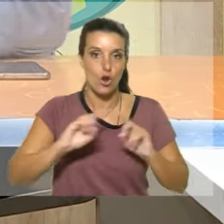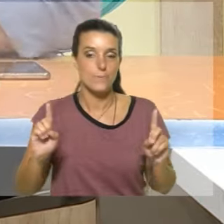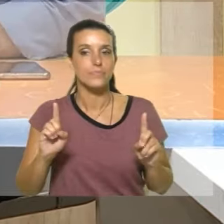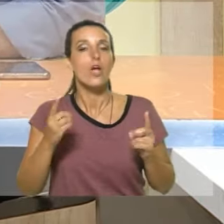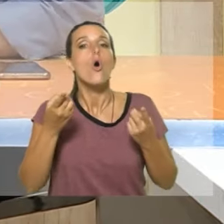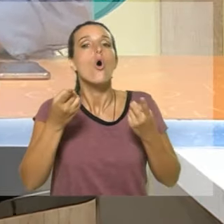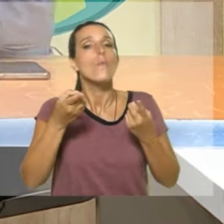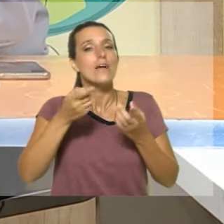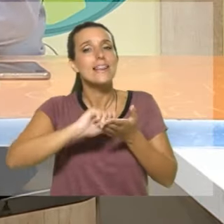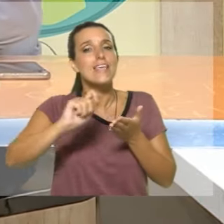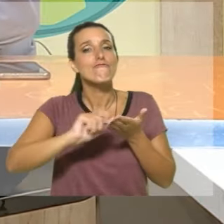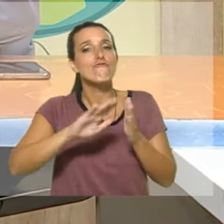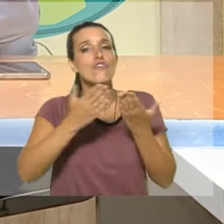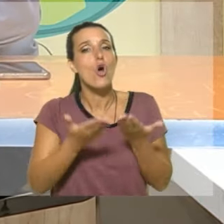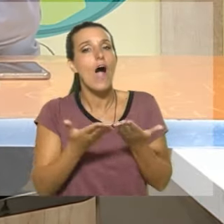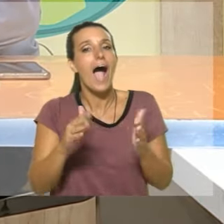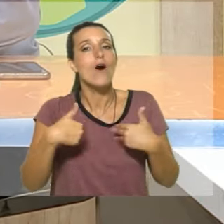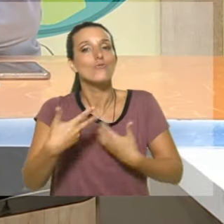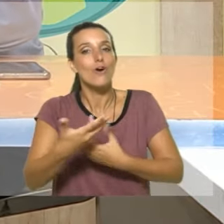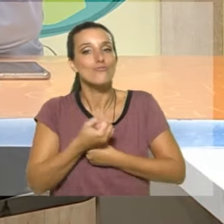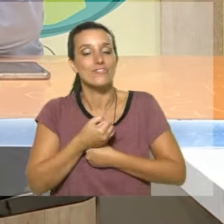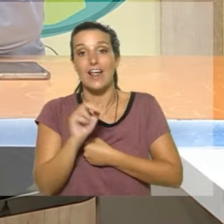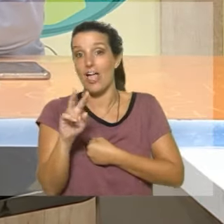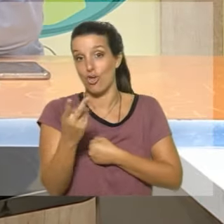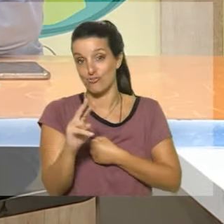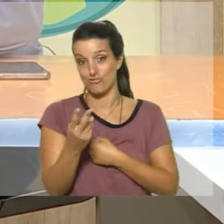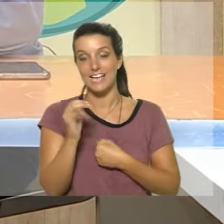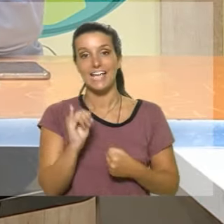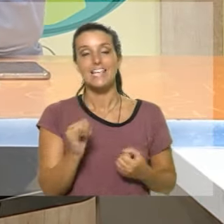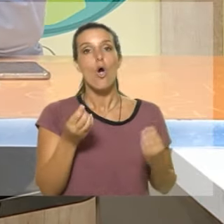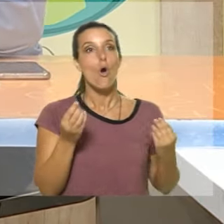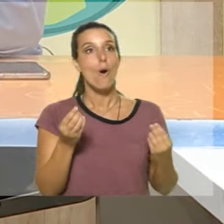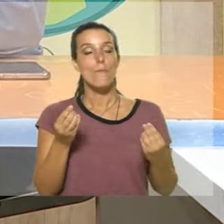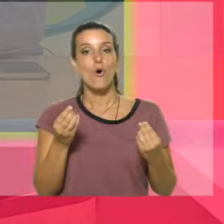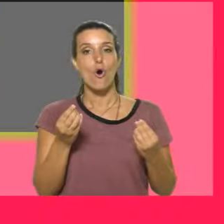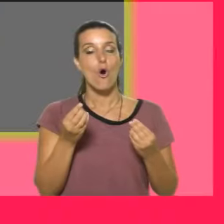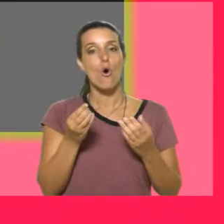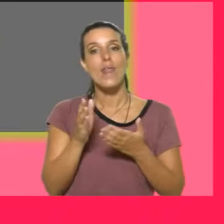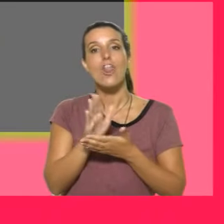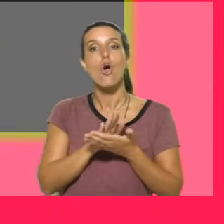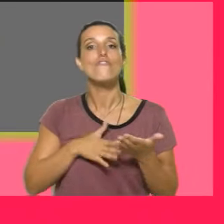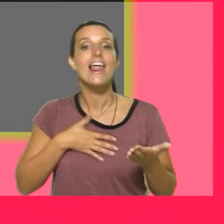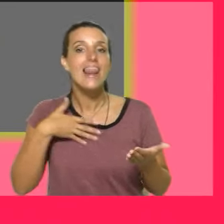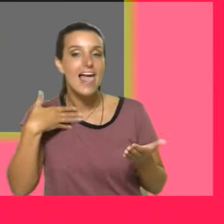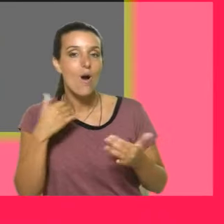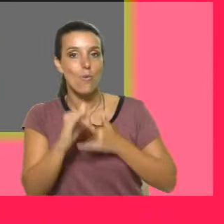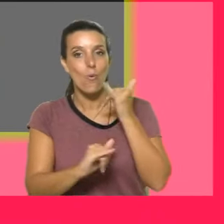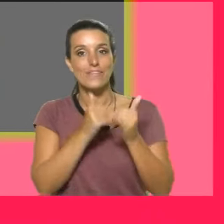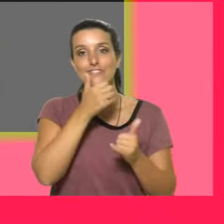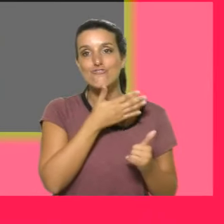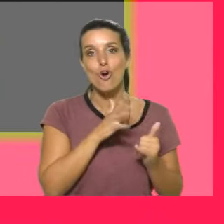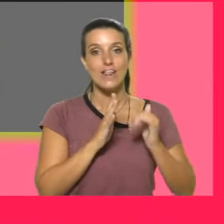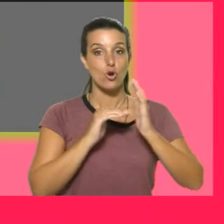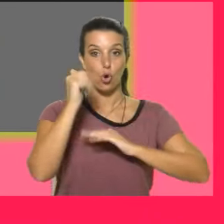una novela o un libro de autoayuda las dos cosas es una novela que cuenta la historia de un